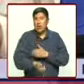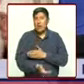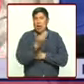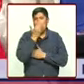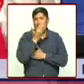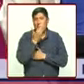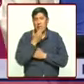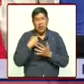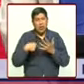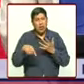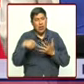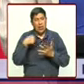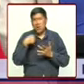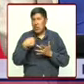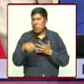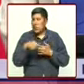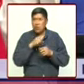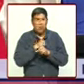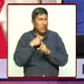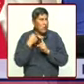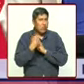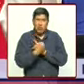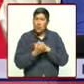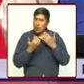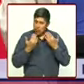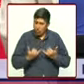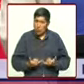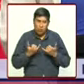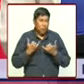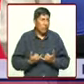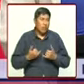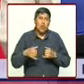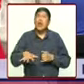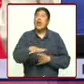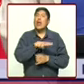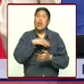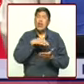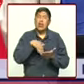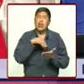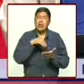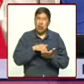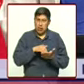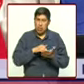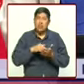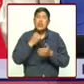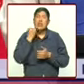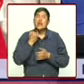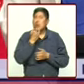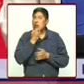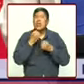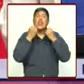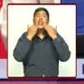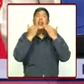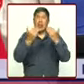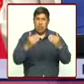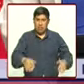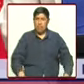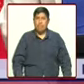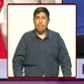trabajar en medio de esta situación que están conviviendo en este momento en Tel Aviv, Israel. Gracias y hasta una próxima